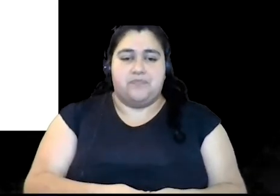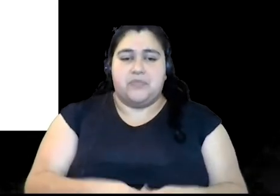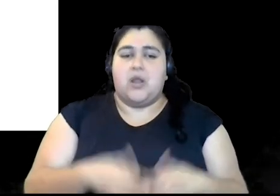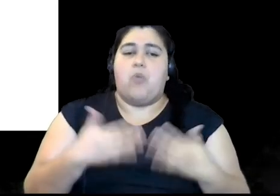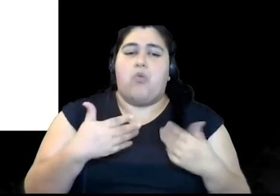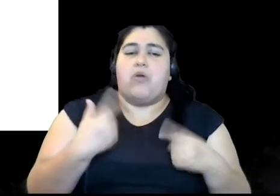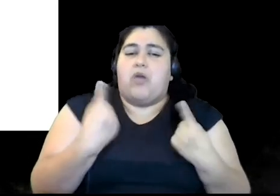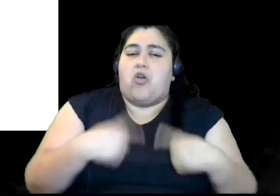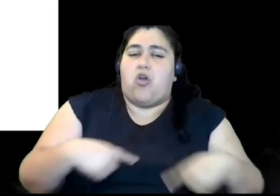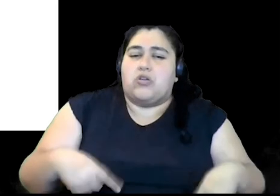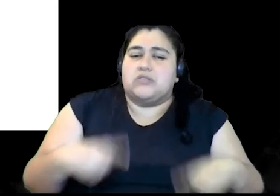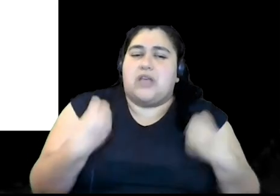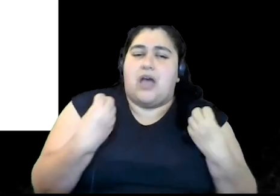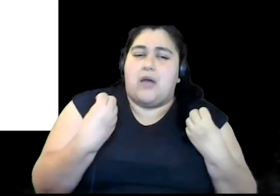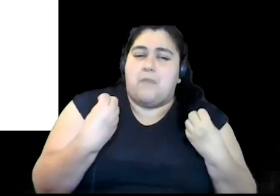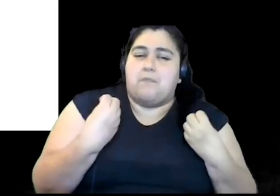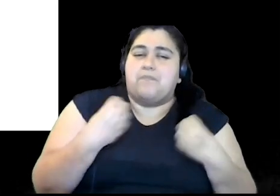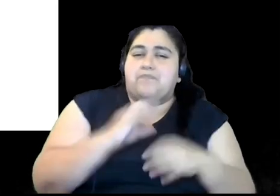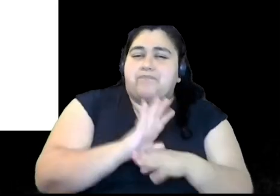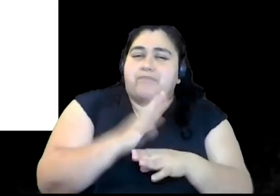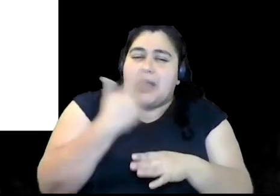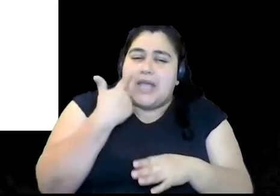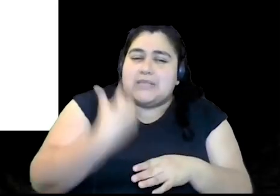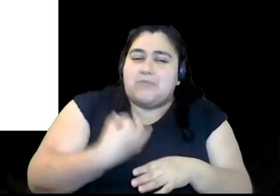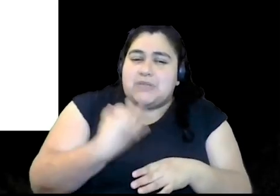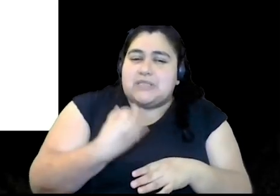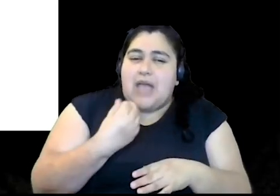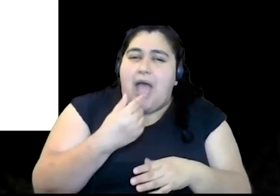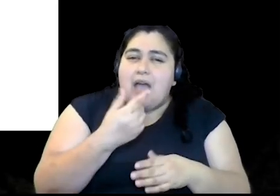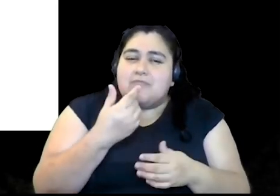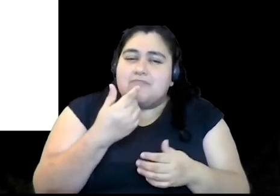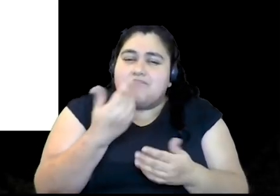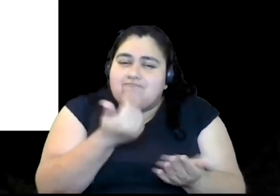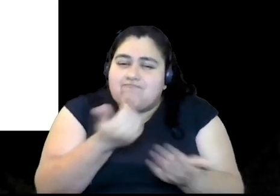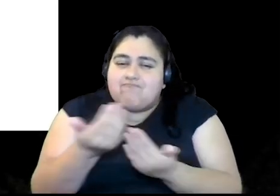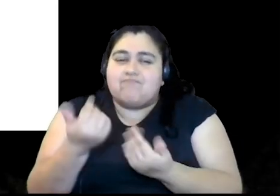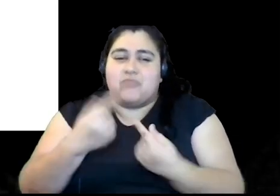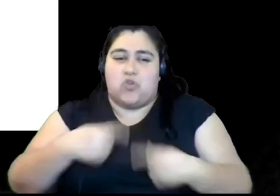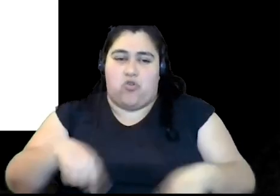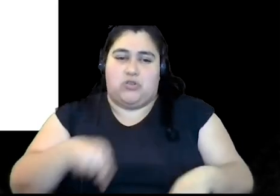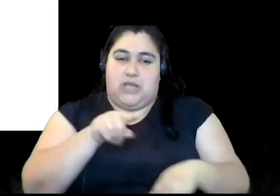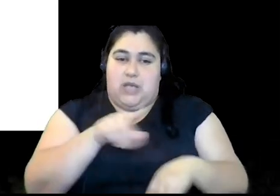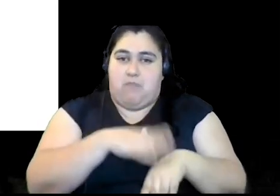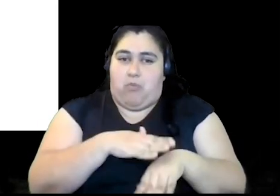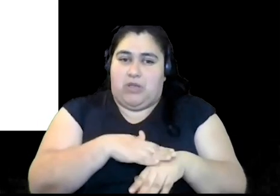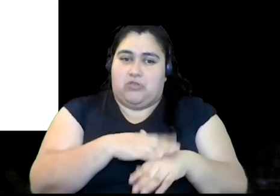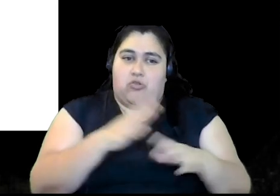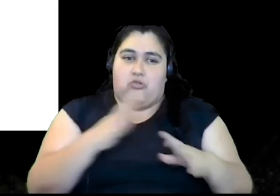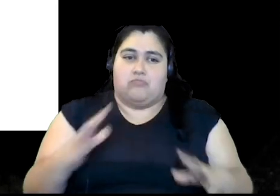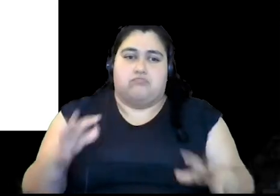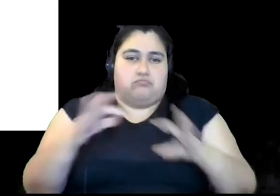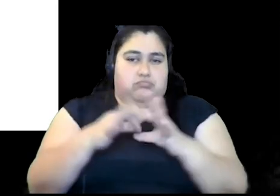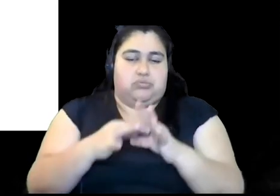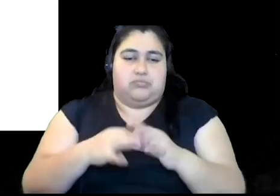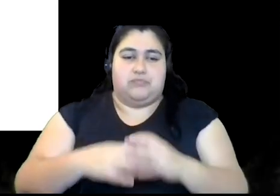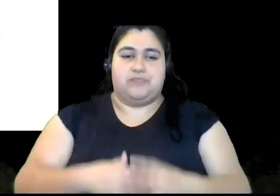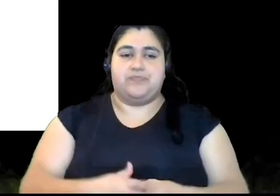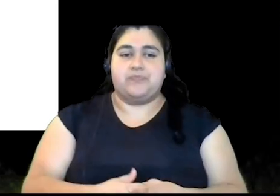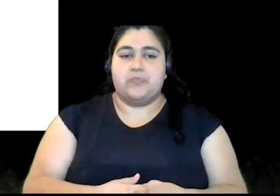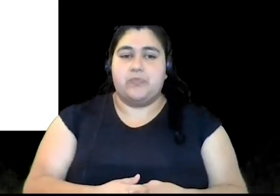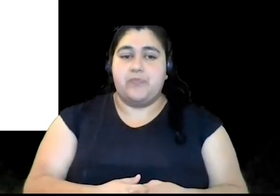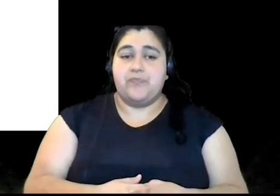pérdidas extraordinarias y seguros de bienes de uso afectados a la actividad económica.